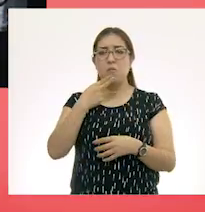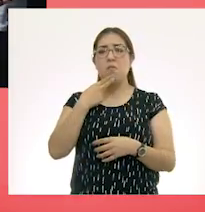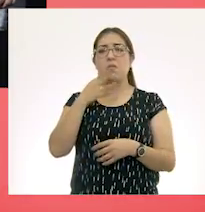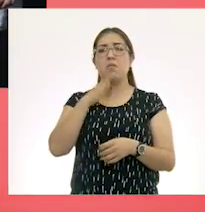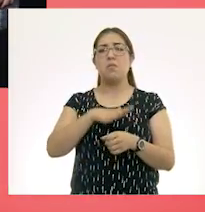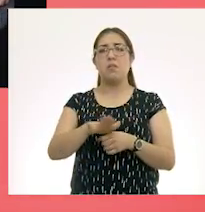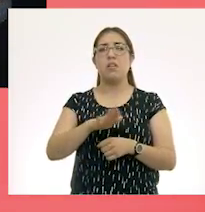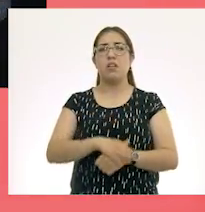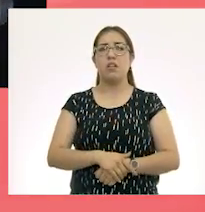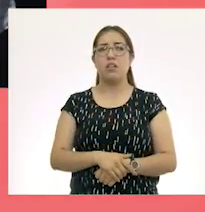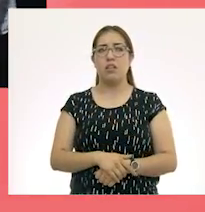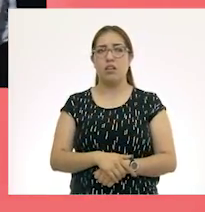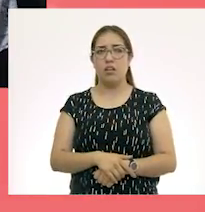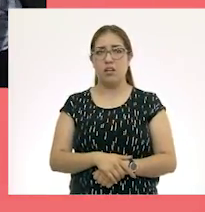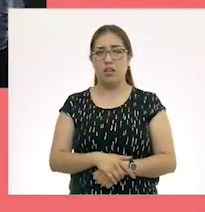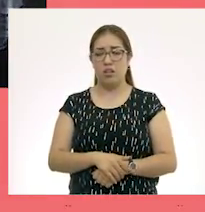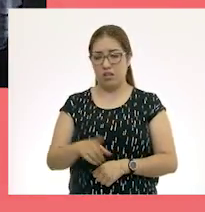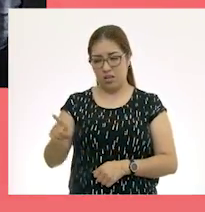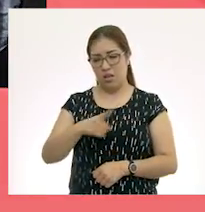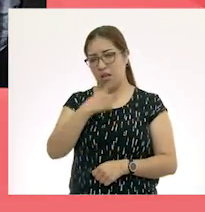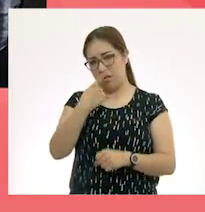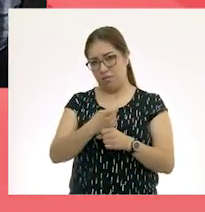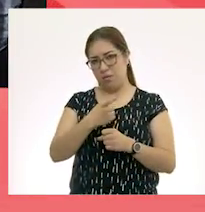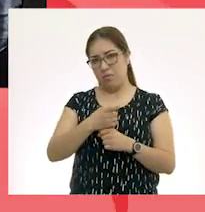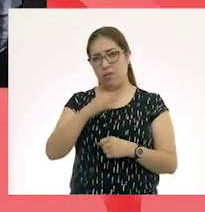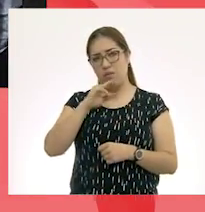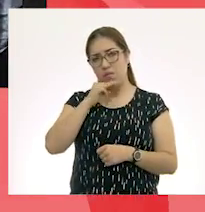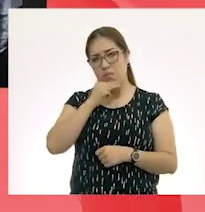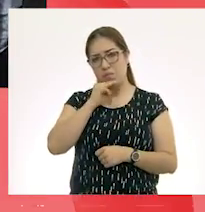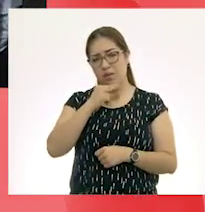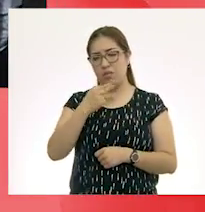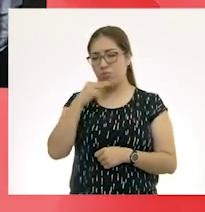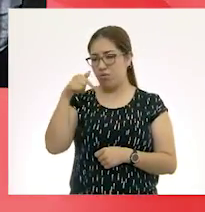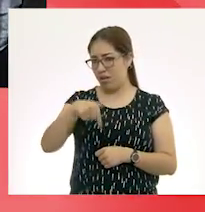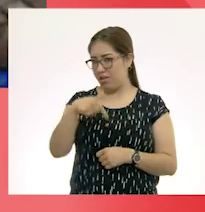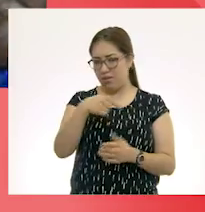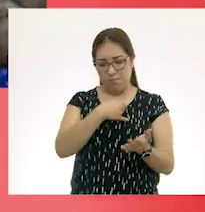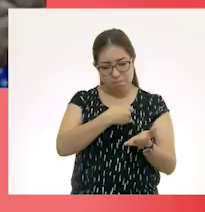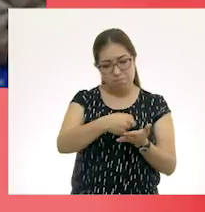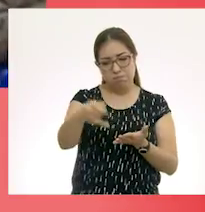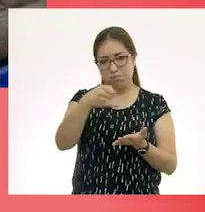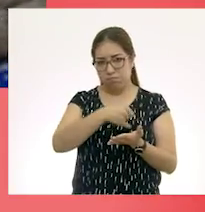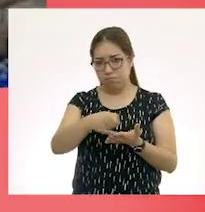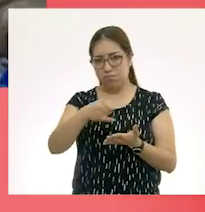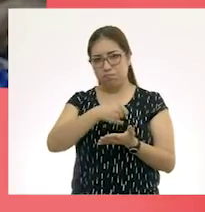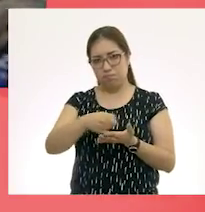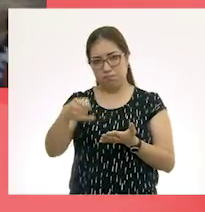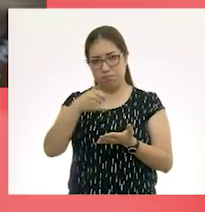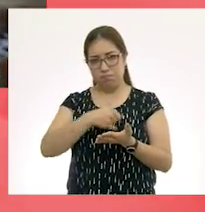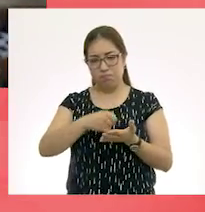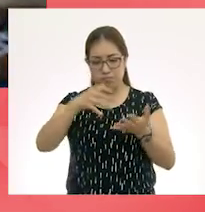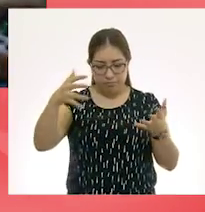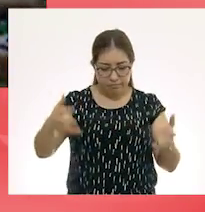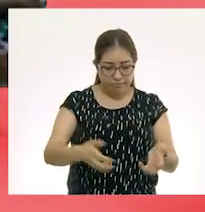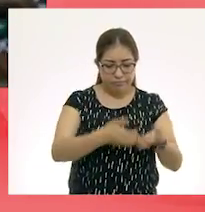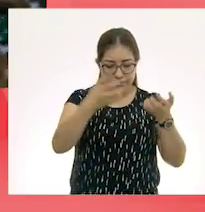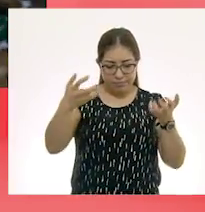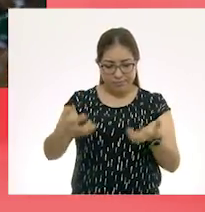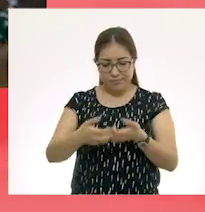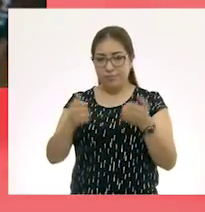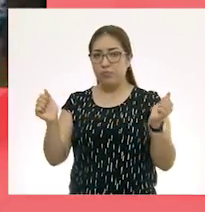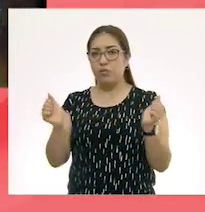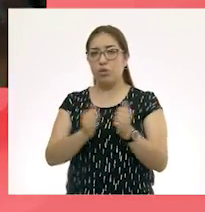pacholes. Es el maíz, que es el que uno cosecha aquí, se pizca con cal,